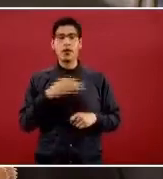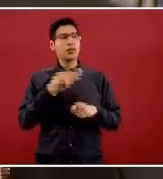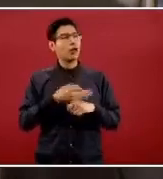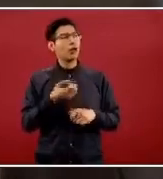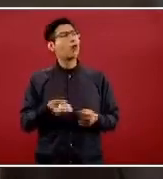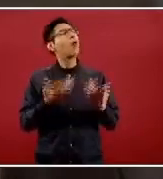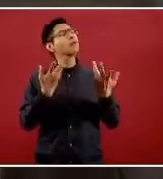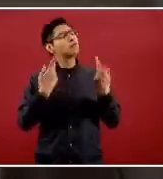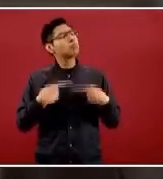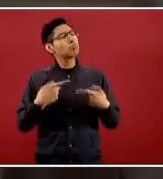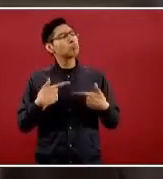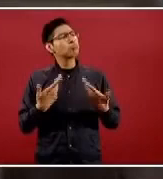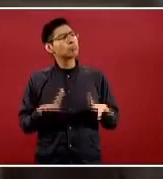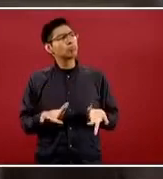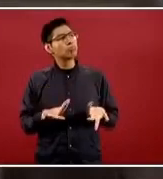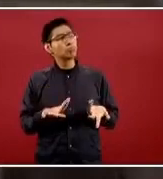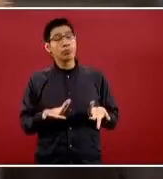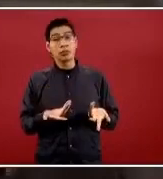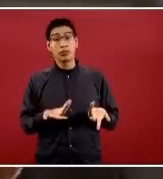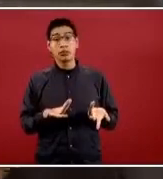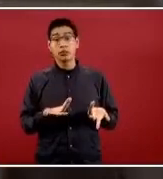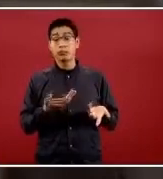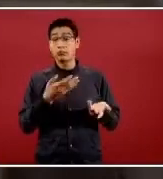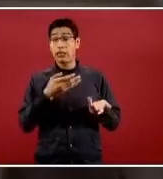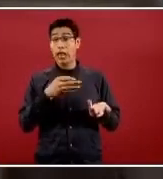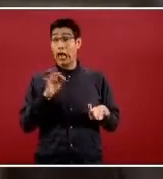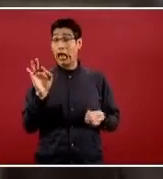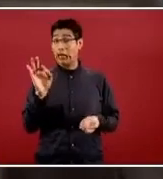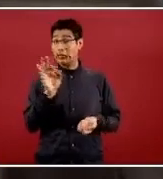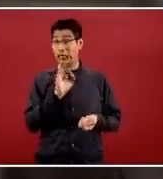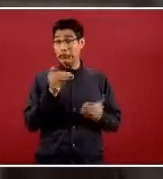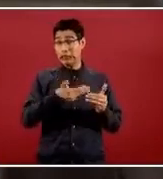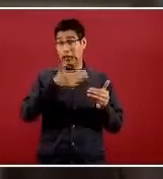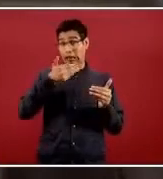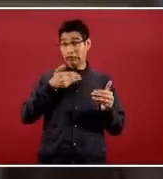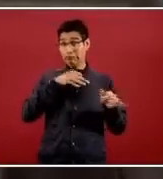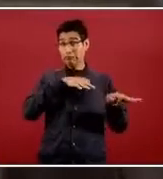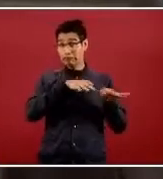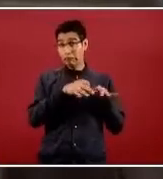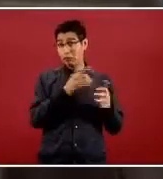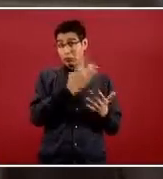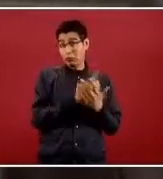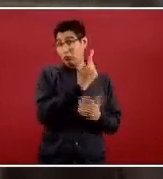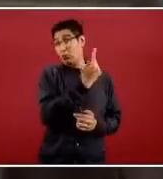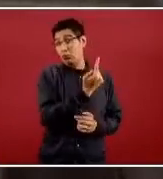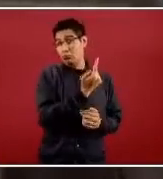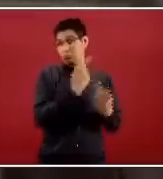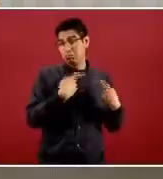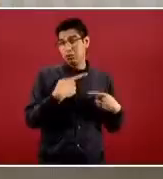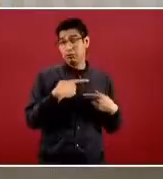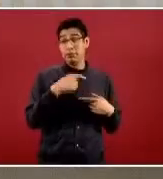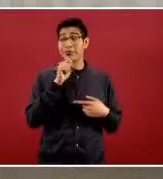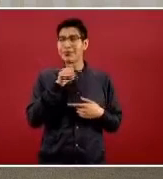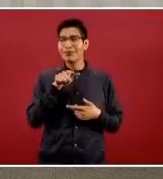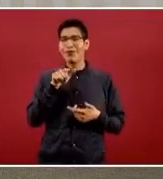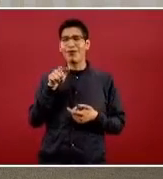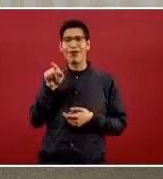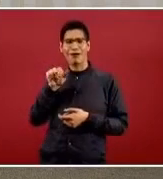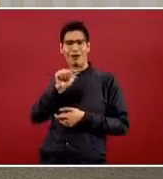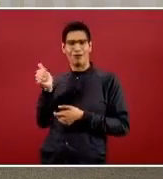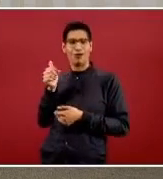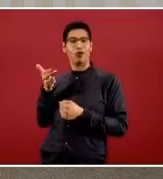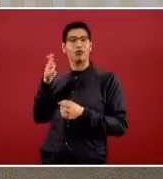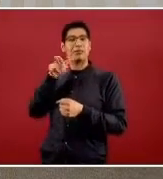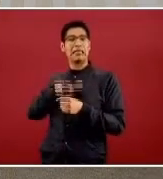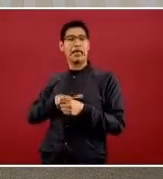¿cuántos son que ya están, pero que trabajaron, nada más hay uno? Nos comentaban de casos en la raza de la